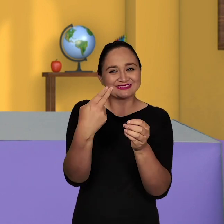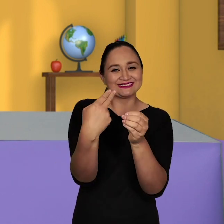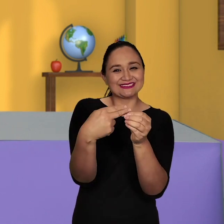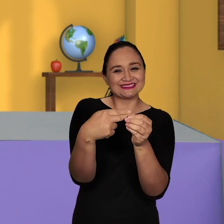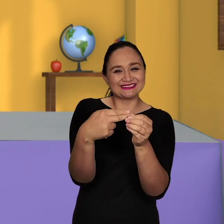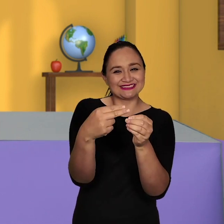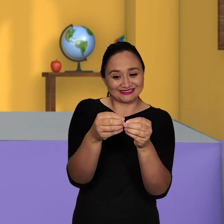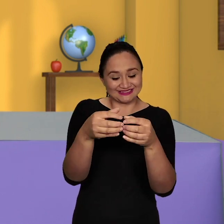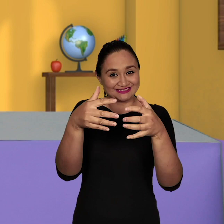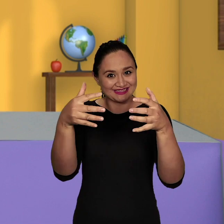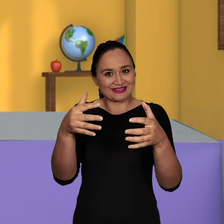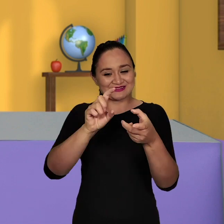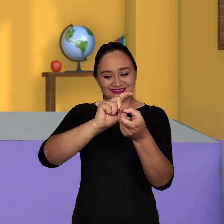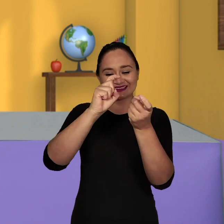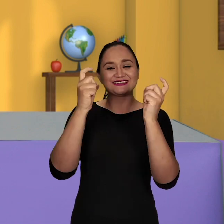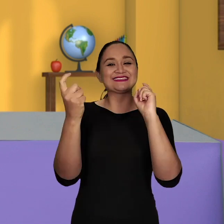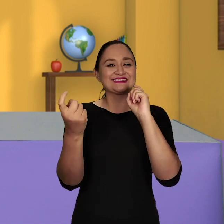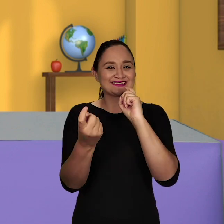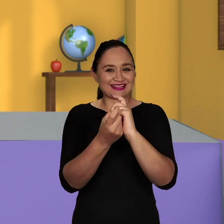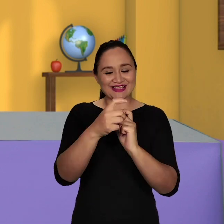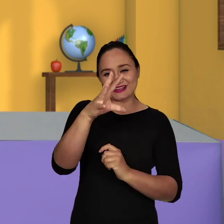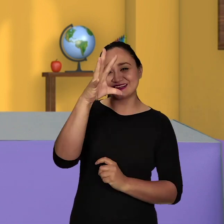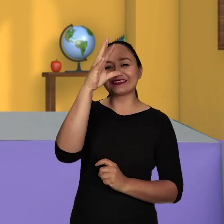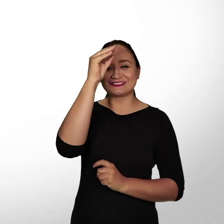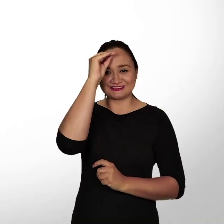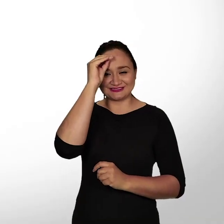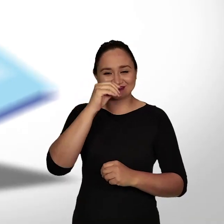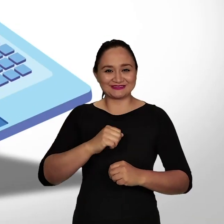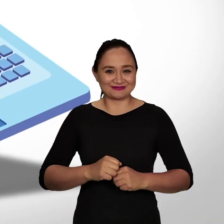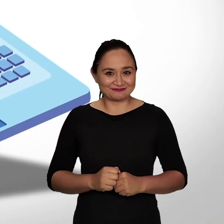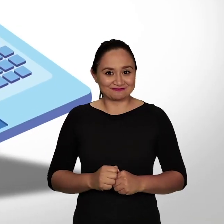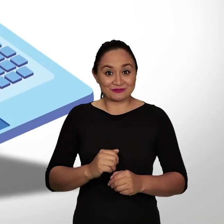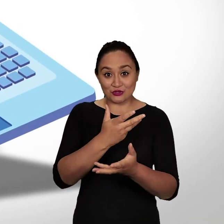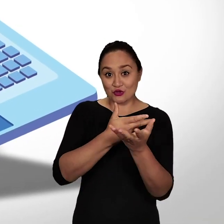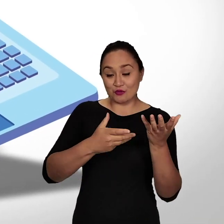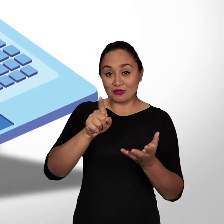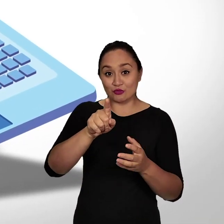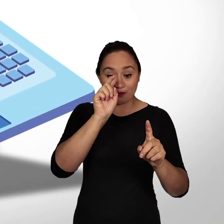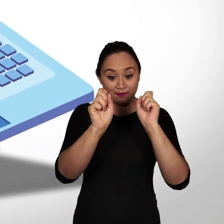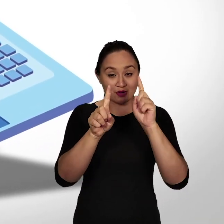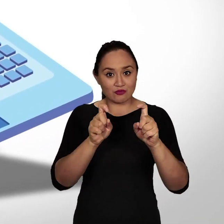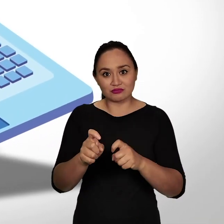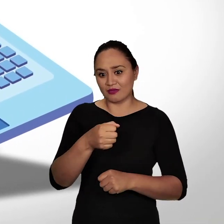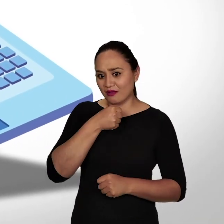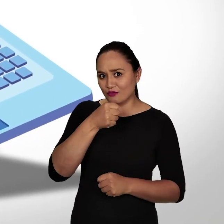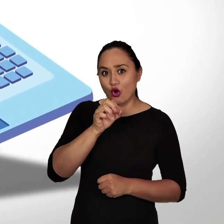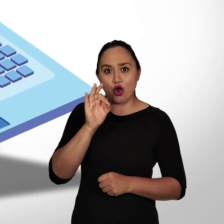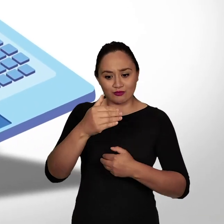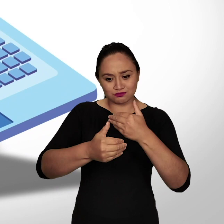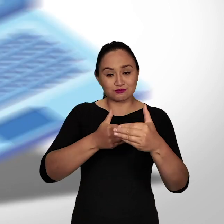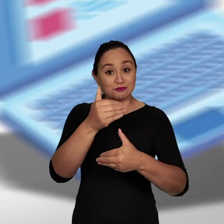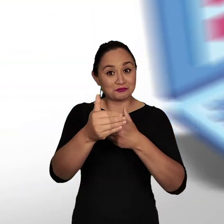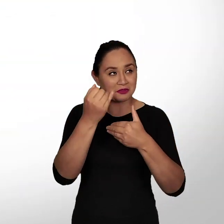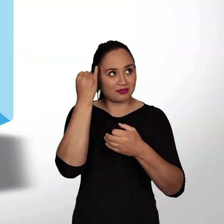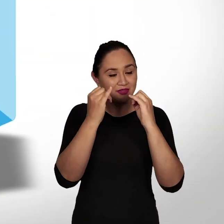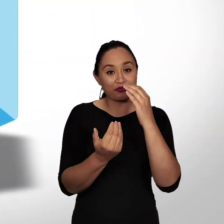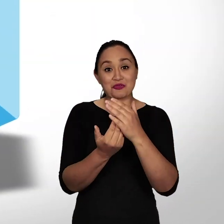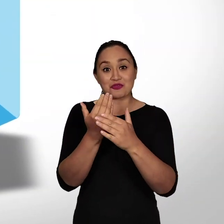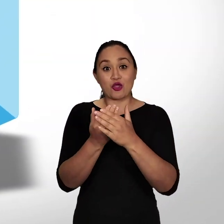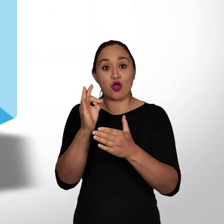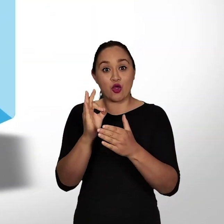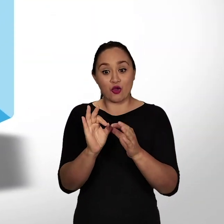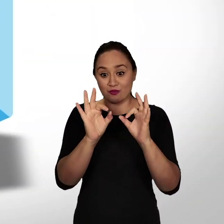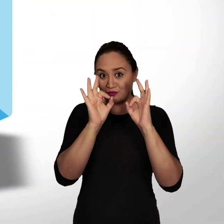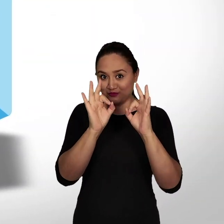sé parte de la transformación del aprendizaje. Comparte tus preguntas, comentarios o procesos innovadores o de